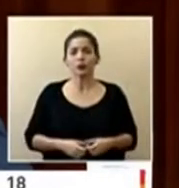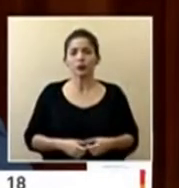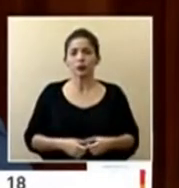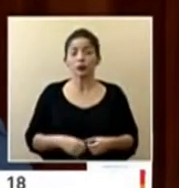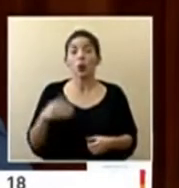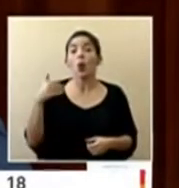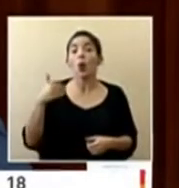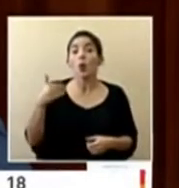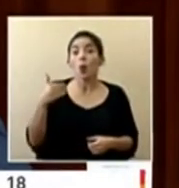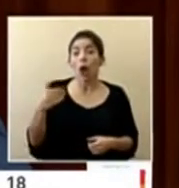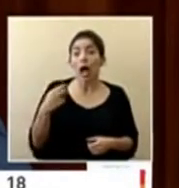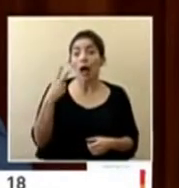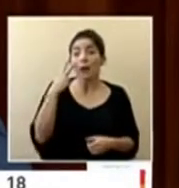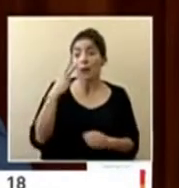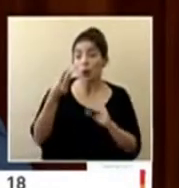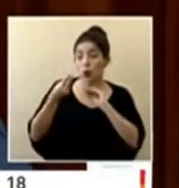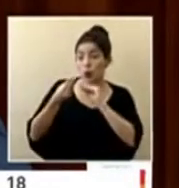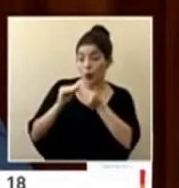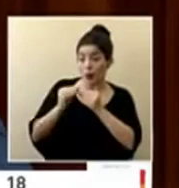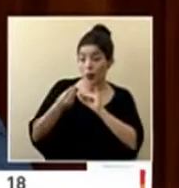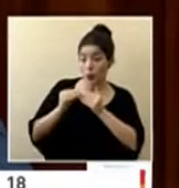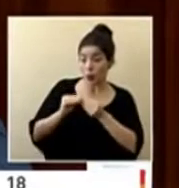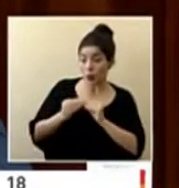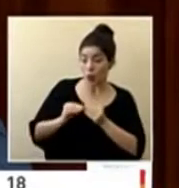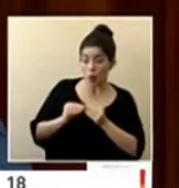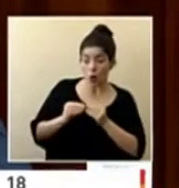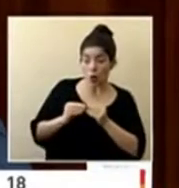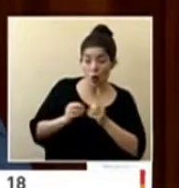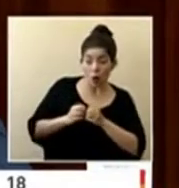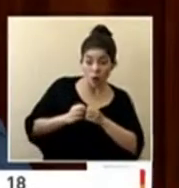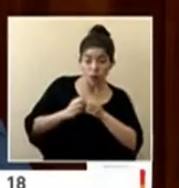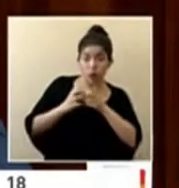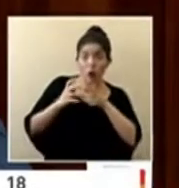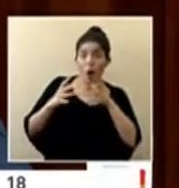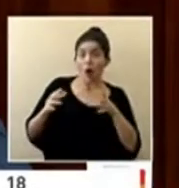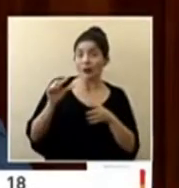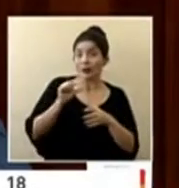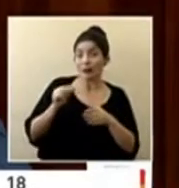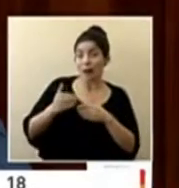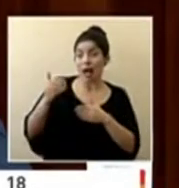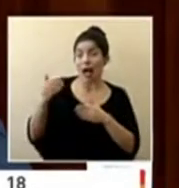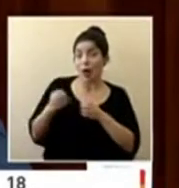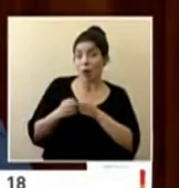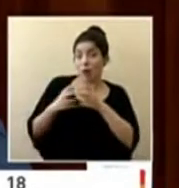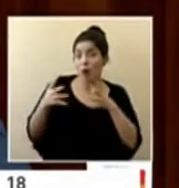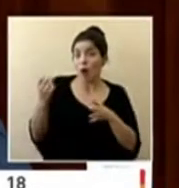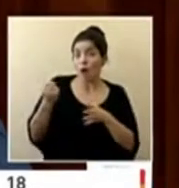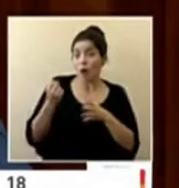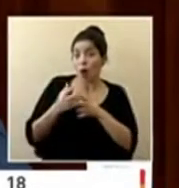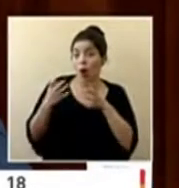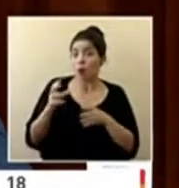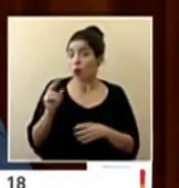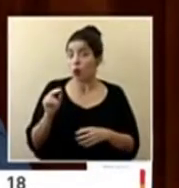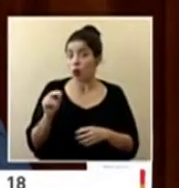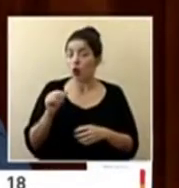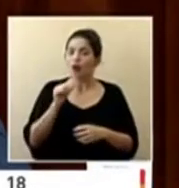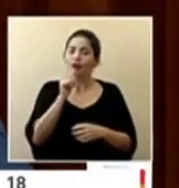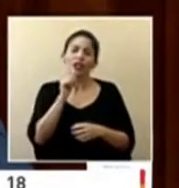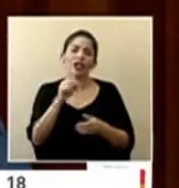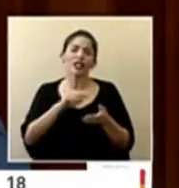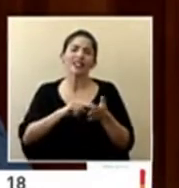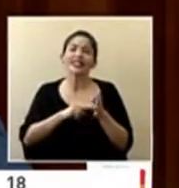Y cuando vemos que estos números no se han incrementado en las semanas previas, no significa